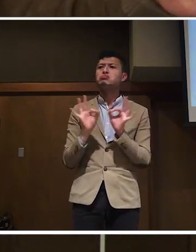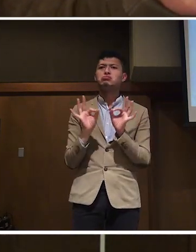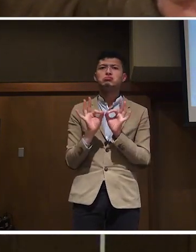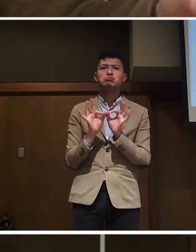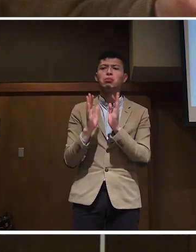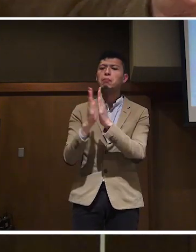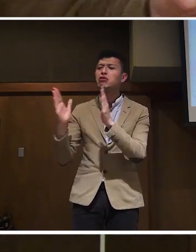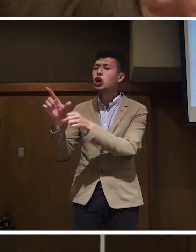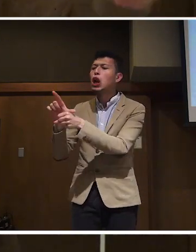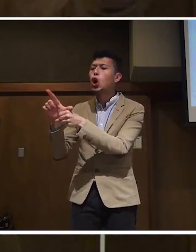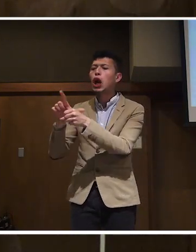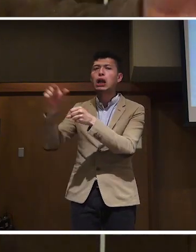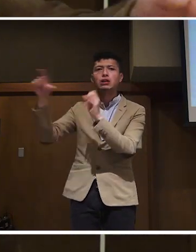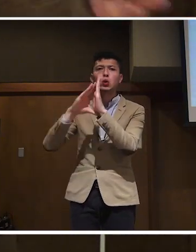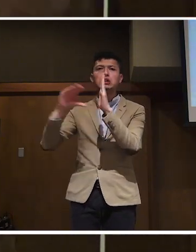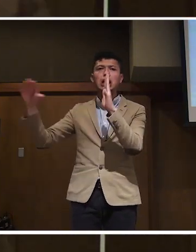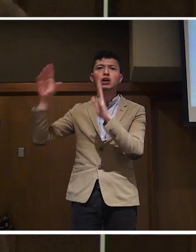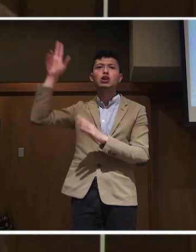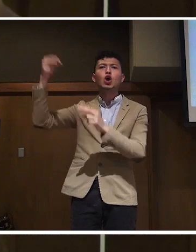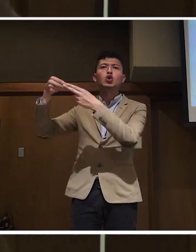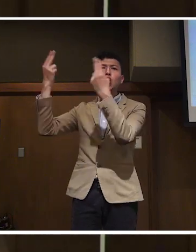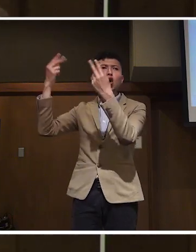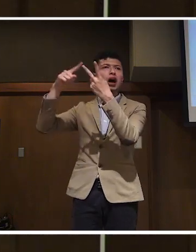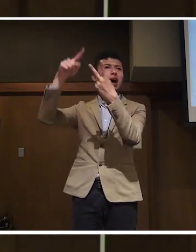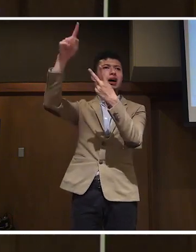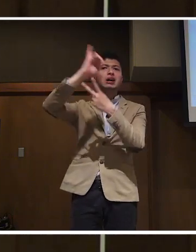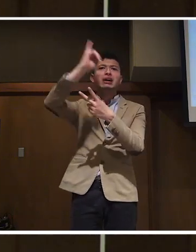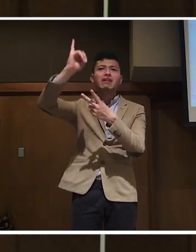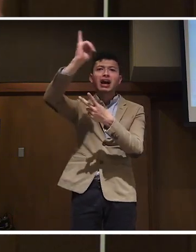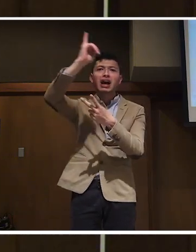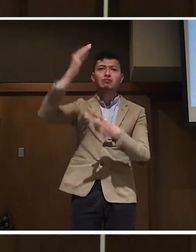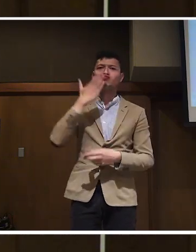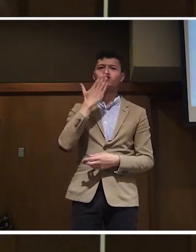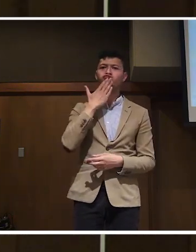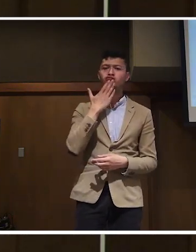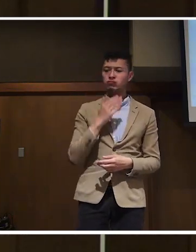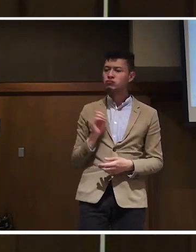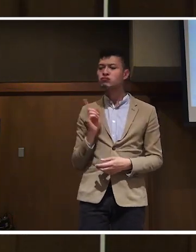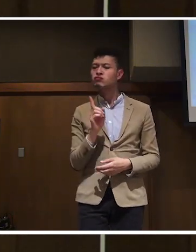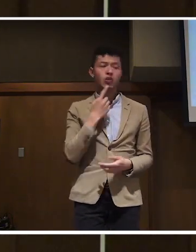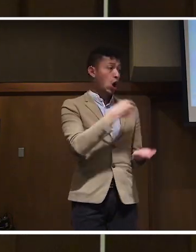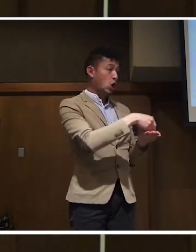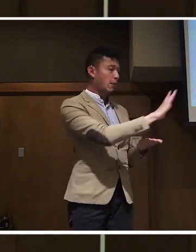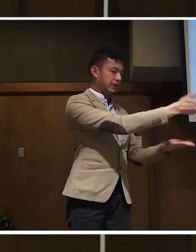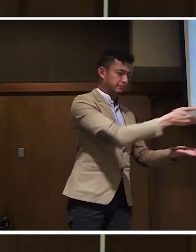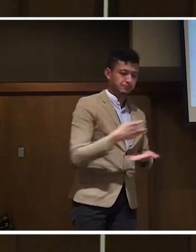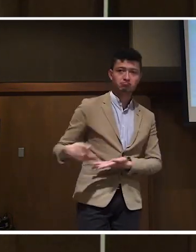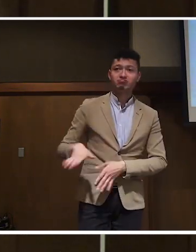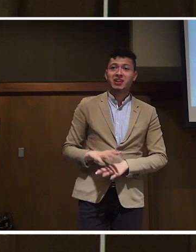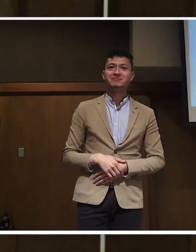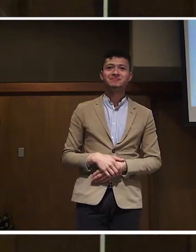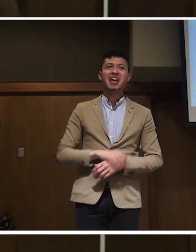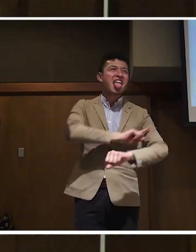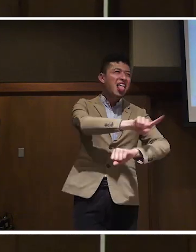biblioteca local de la Luis Ángel Arango, de Tunja o de Ibagué y le compraba los ejemplares y quedaba allí. Yo creo